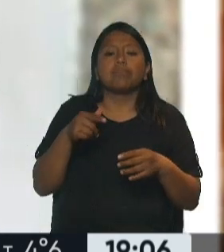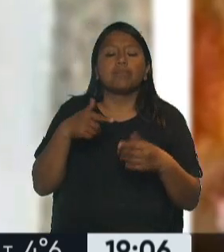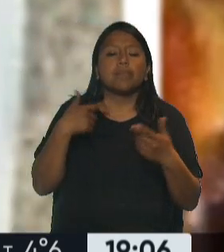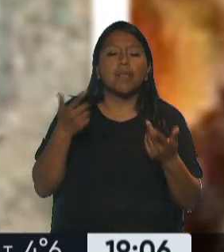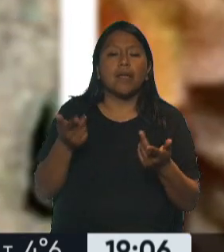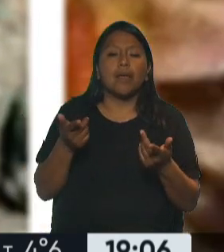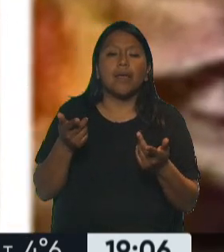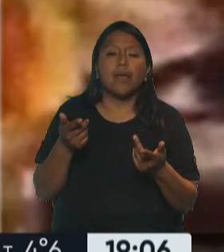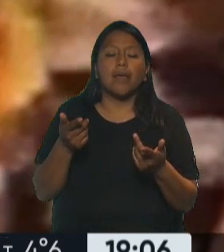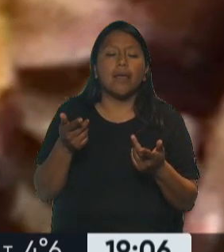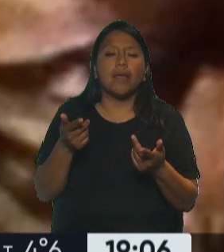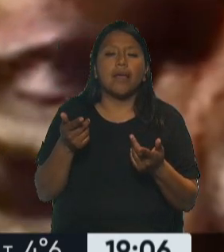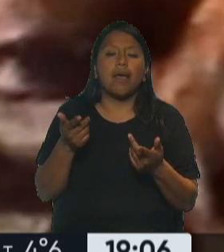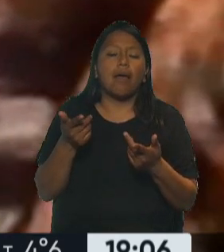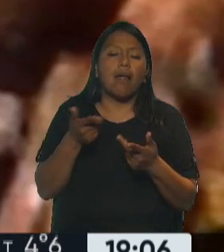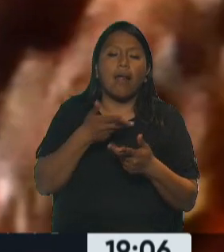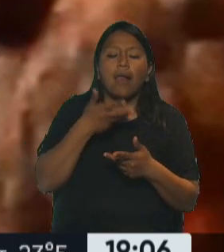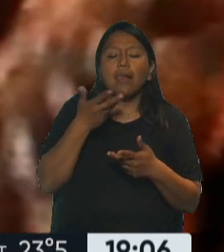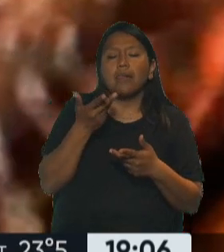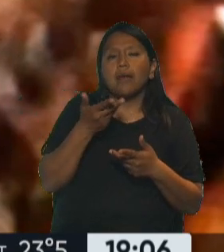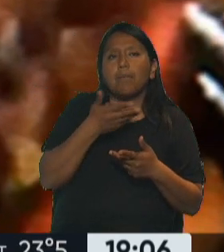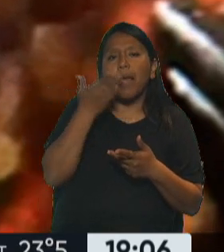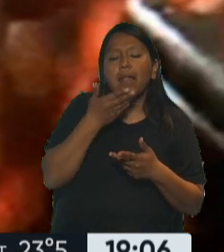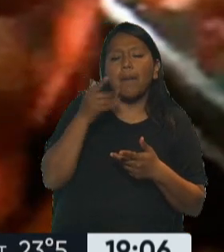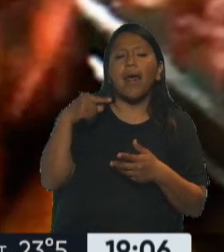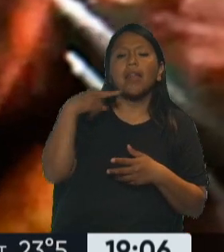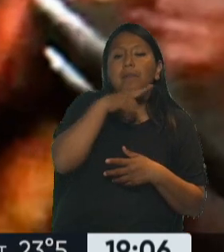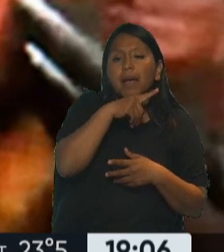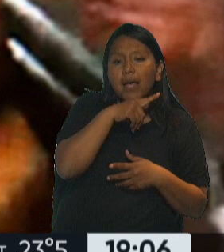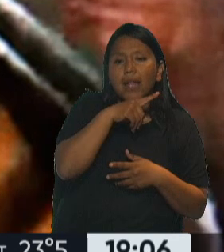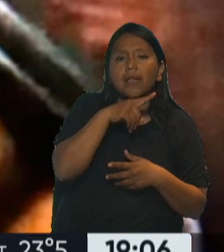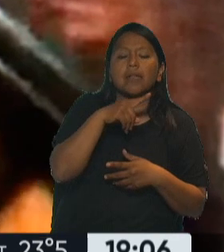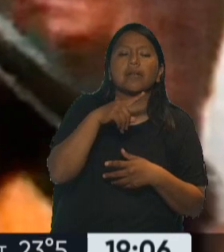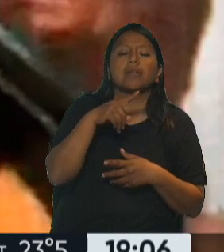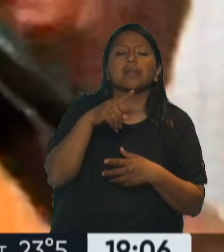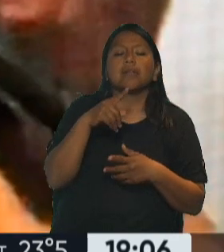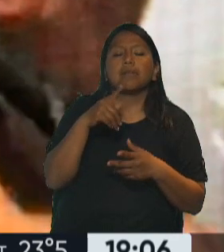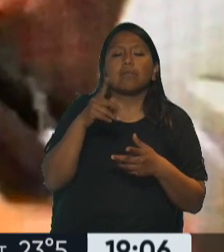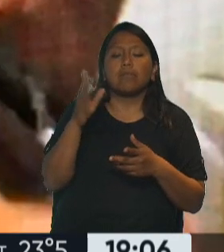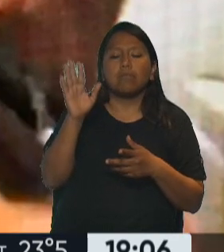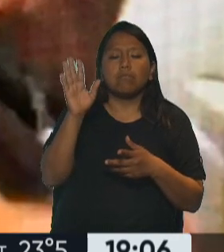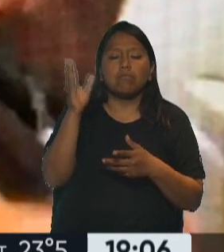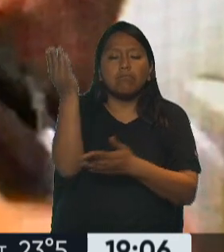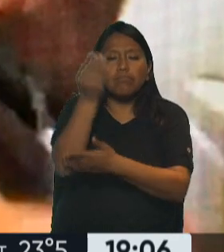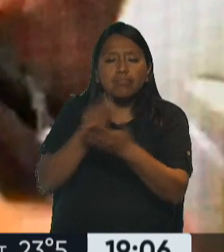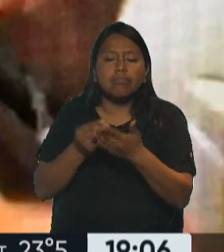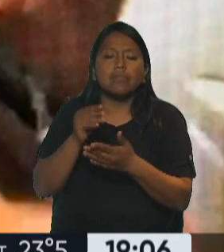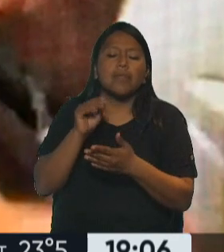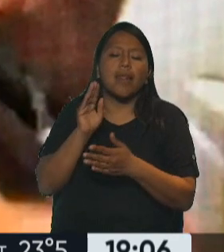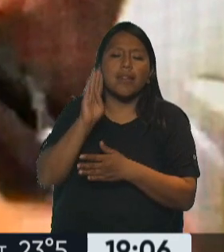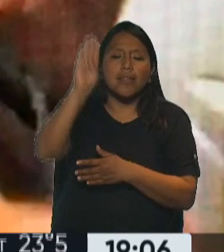eventualmente a las palabras alemanas o a las o a la iconografía nazi